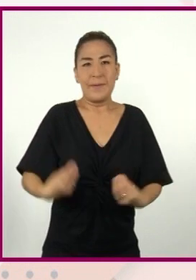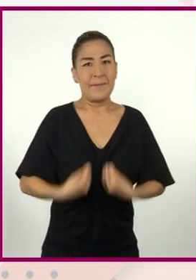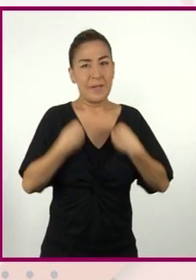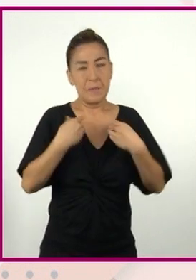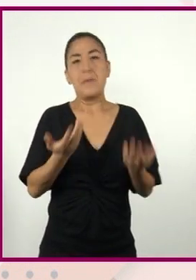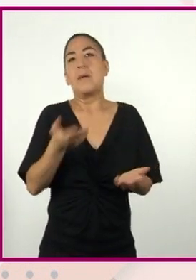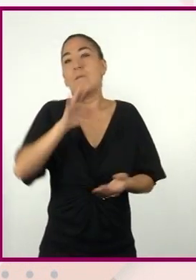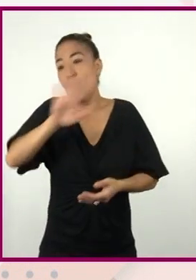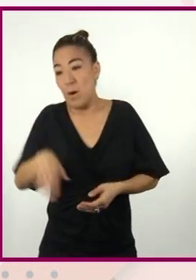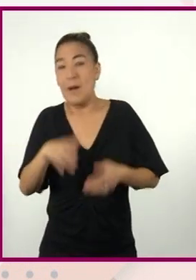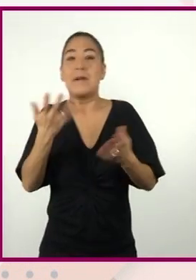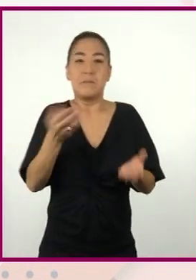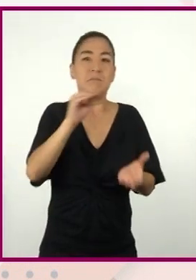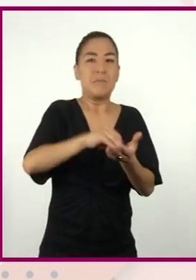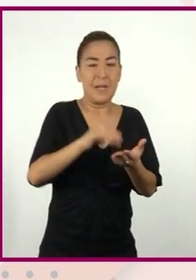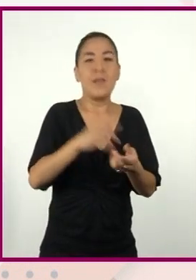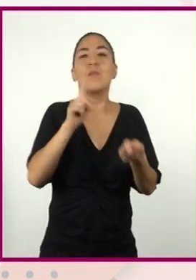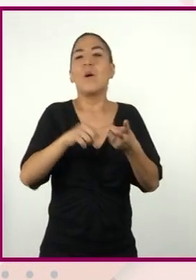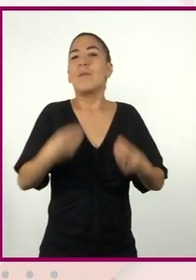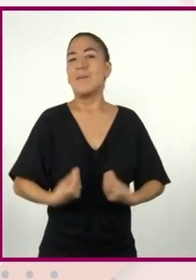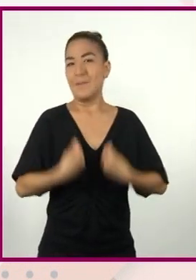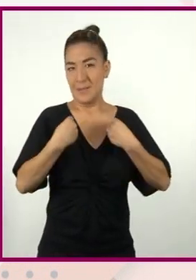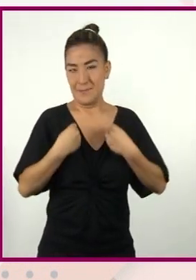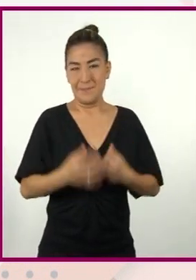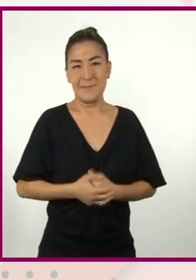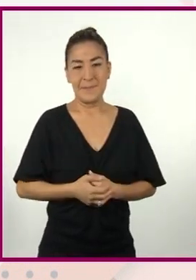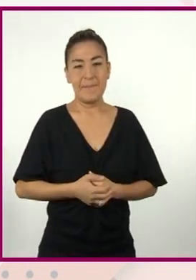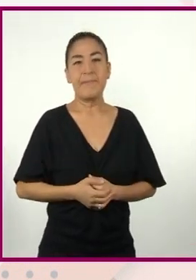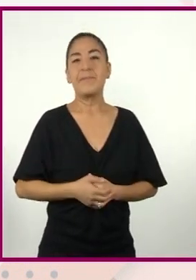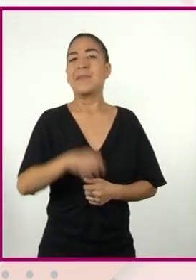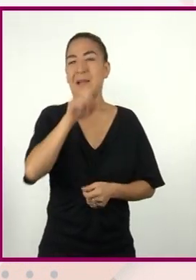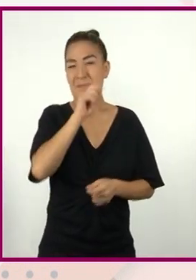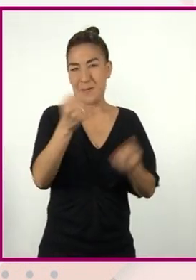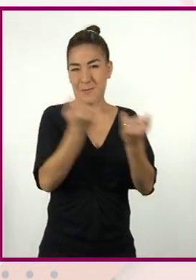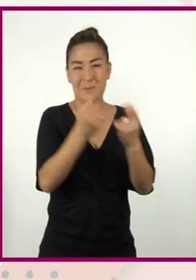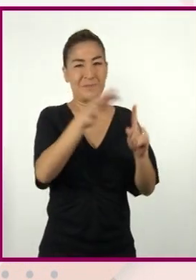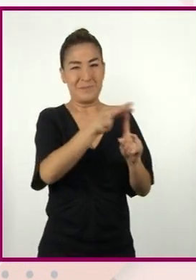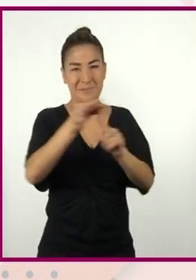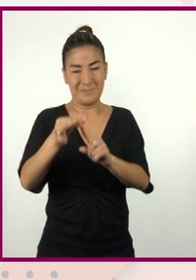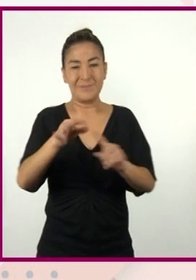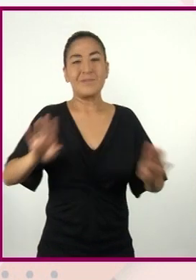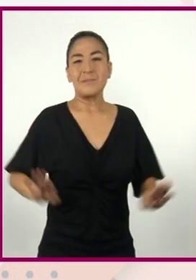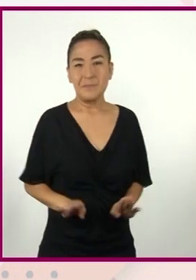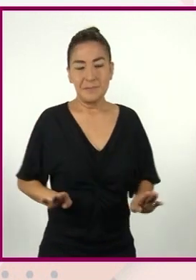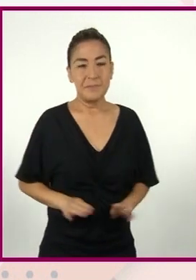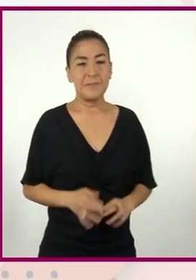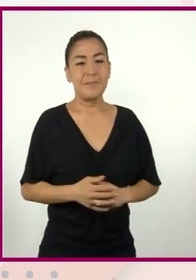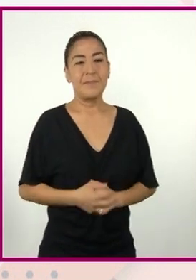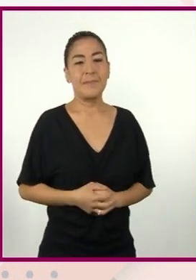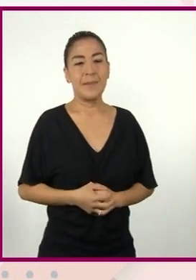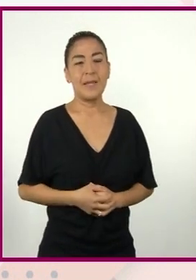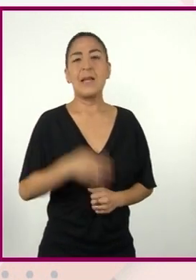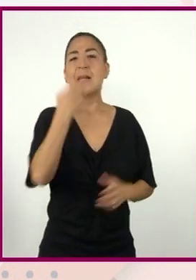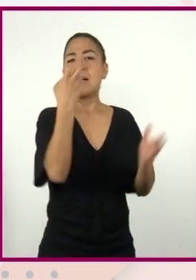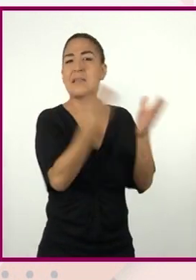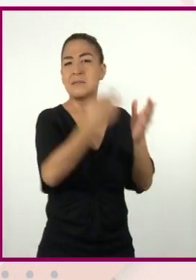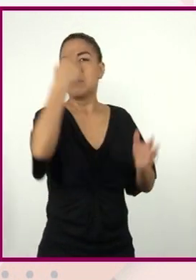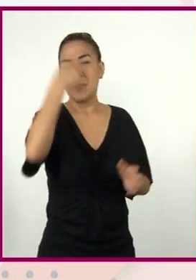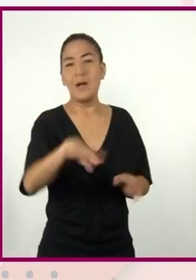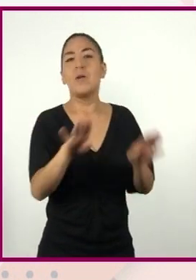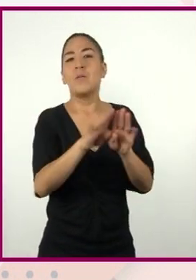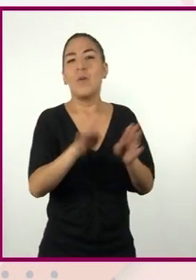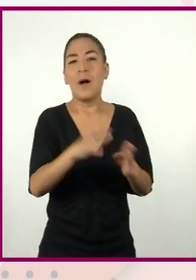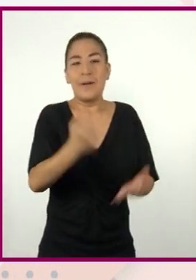vive. Siguiendo con las características de la biografía, Este esquema ayuda a identificar